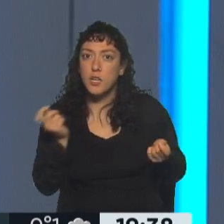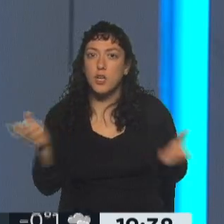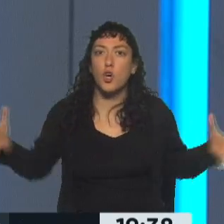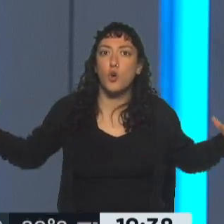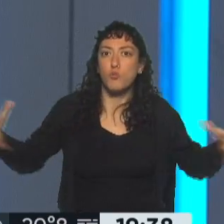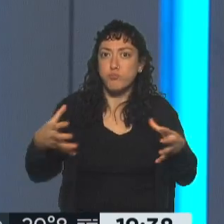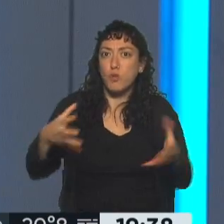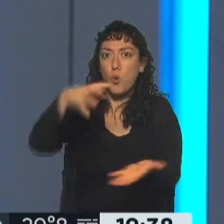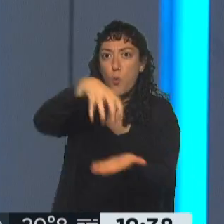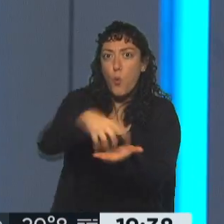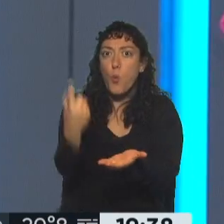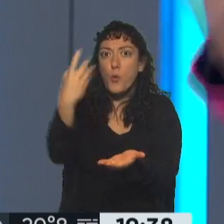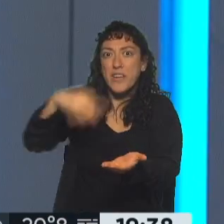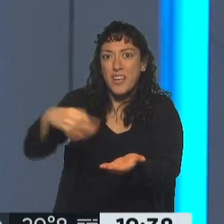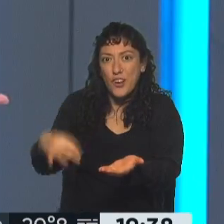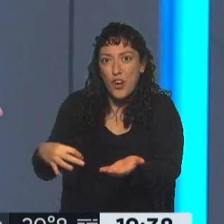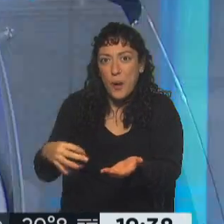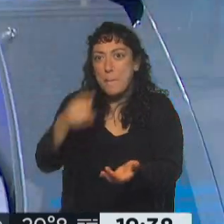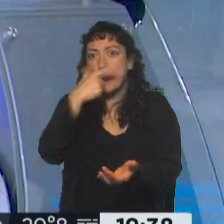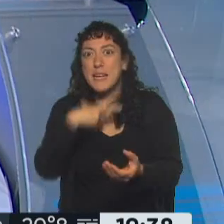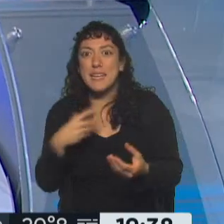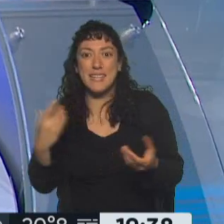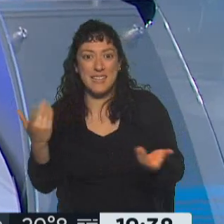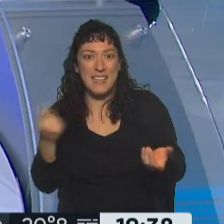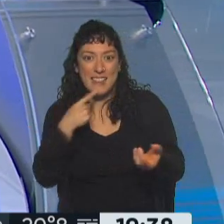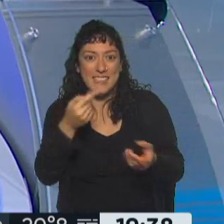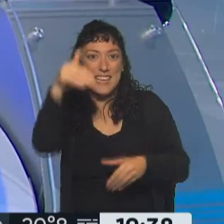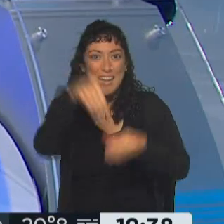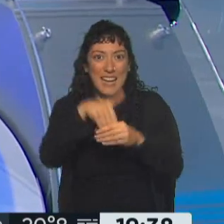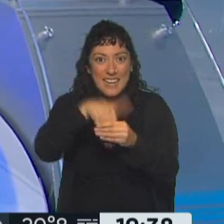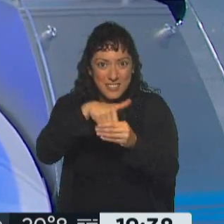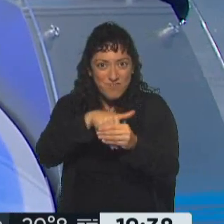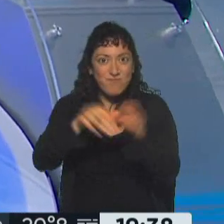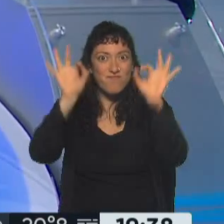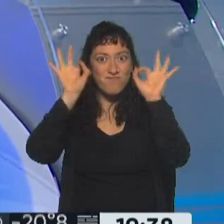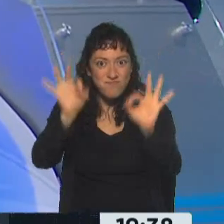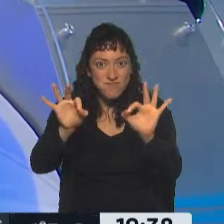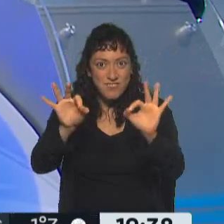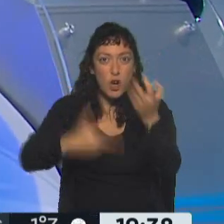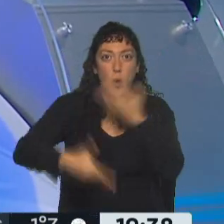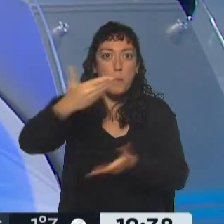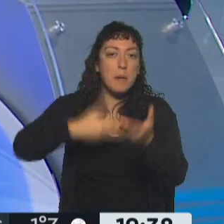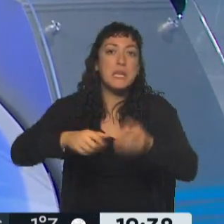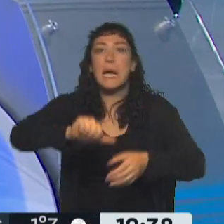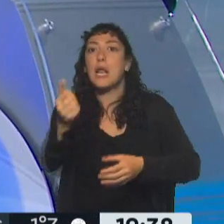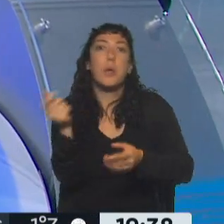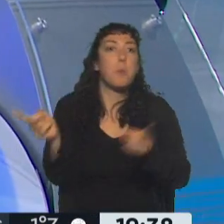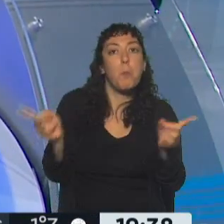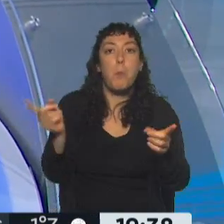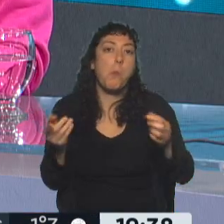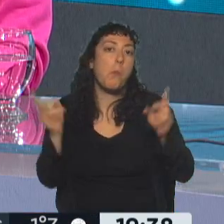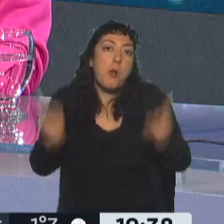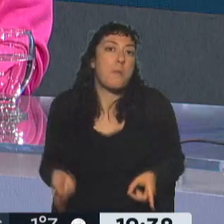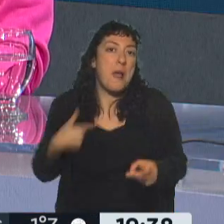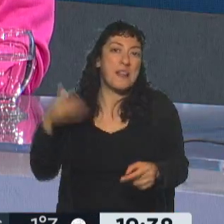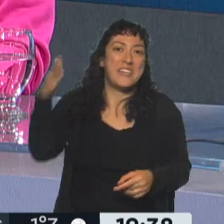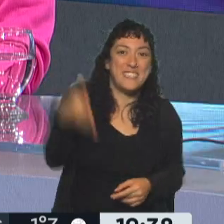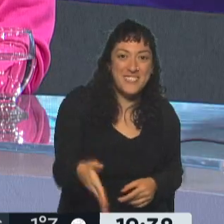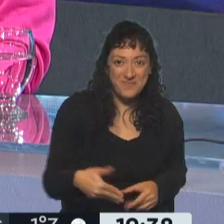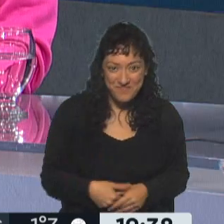lo pensamos, a Larreta lo están apoyando casi todas las máximas referencias de Juntos por el Cambio. Ayúdenme. Sí, es verdad. Morales, Carrió,